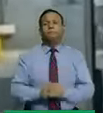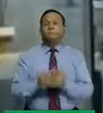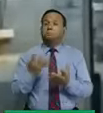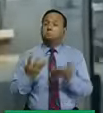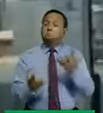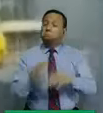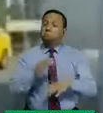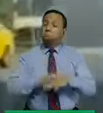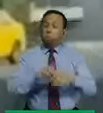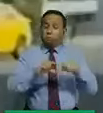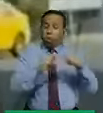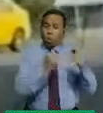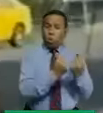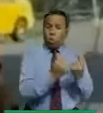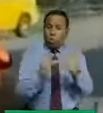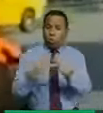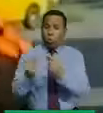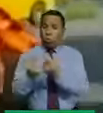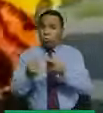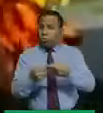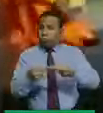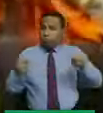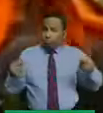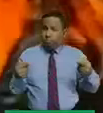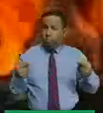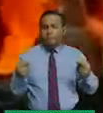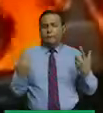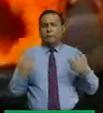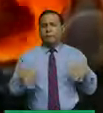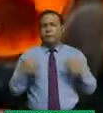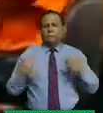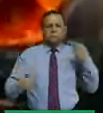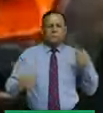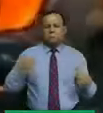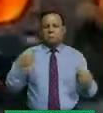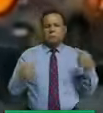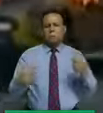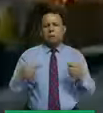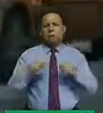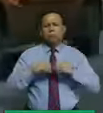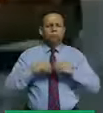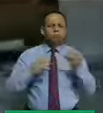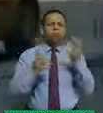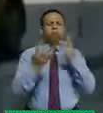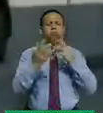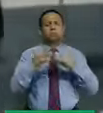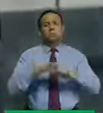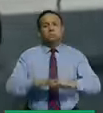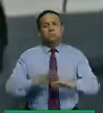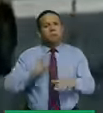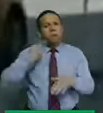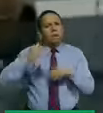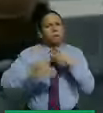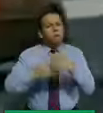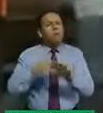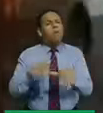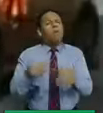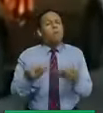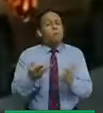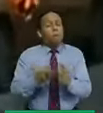entre bandas que altera nuevamente la tranquilidad de los esmeraldeños. ¿Qué sucederá mañana? Se preguntan.